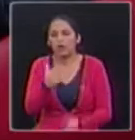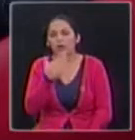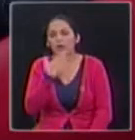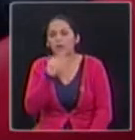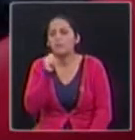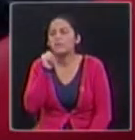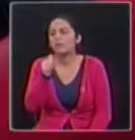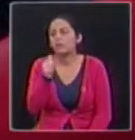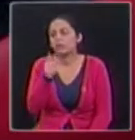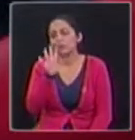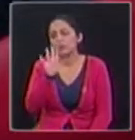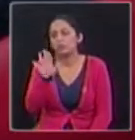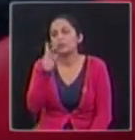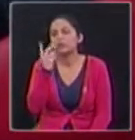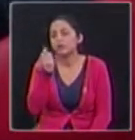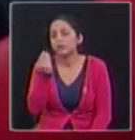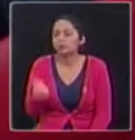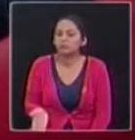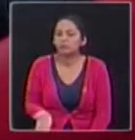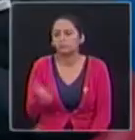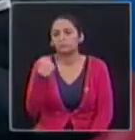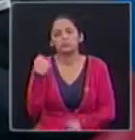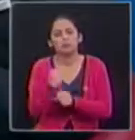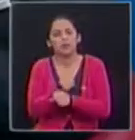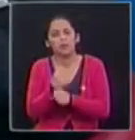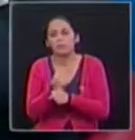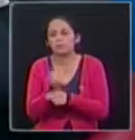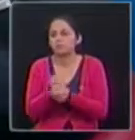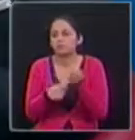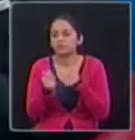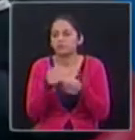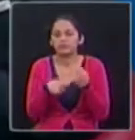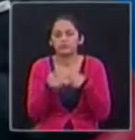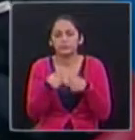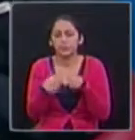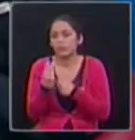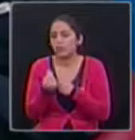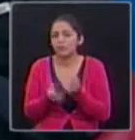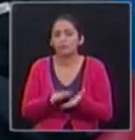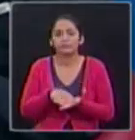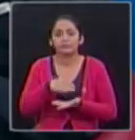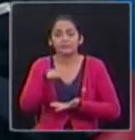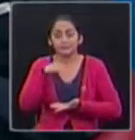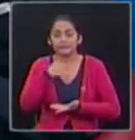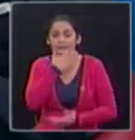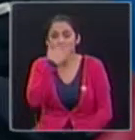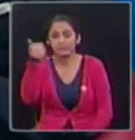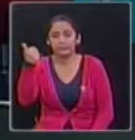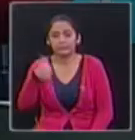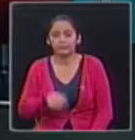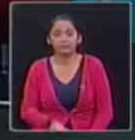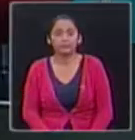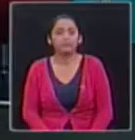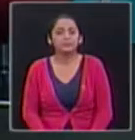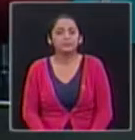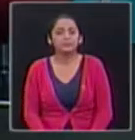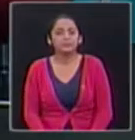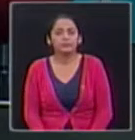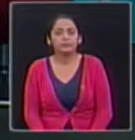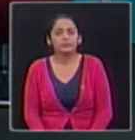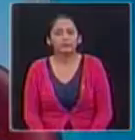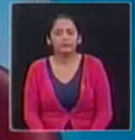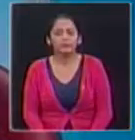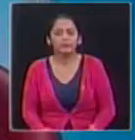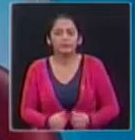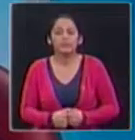ya al mercado para que cumpla su papel de multiplicarse en la economía. De hecho, hay una campaña de la Cámara de Comercio de Guayaquil que dice renta ganada,